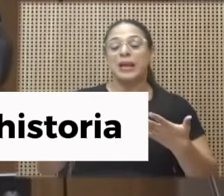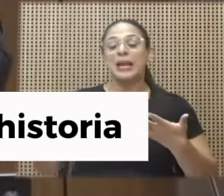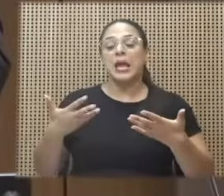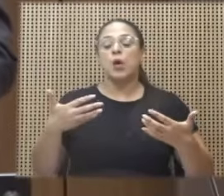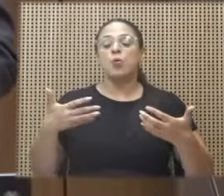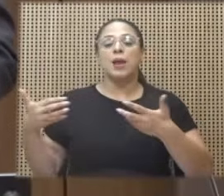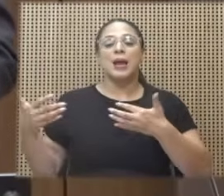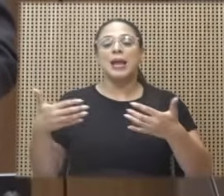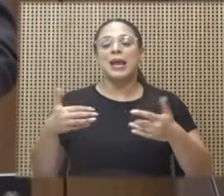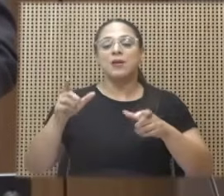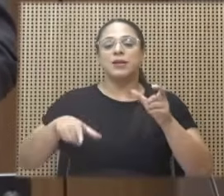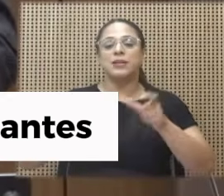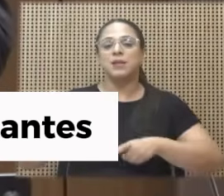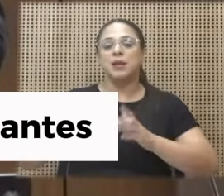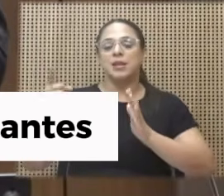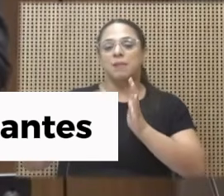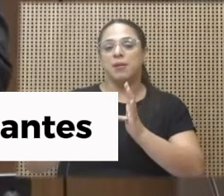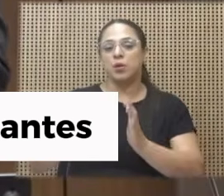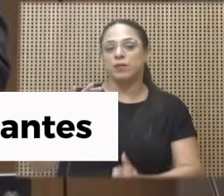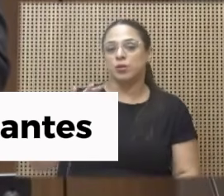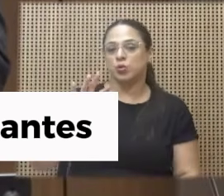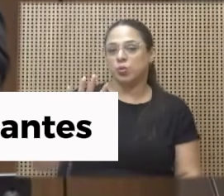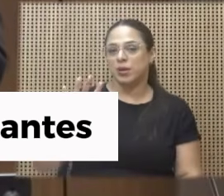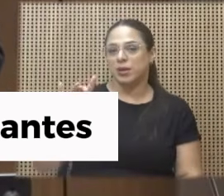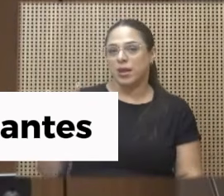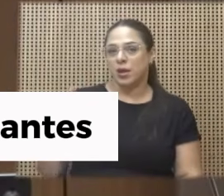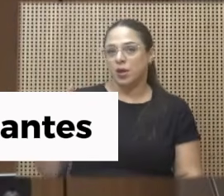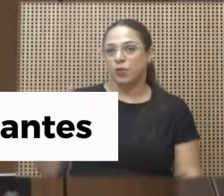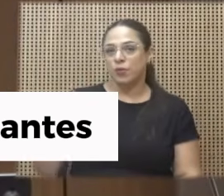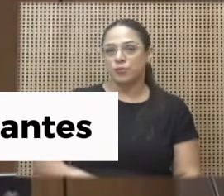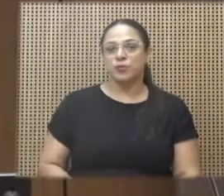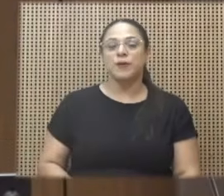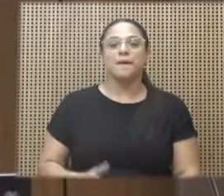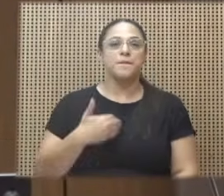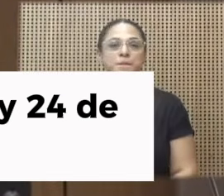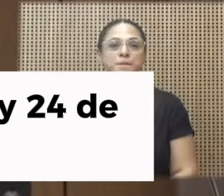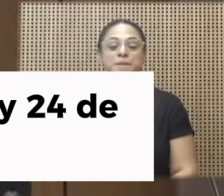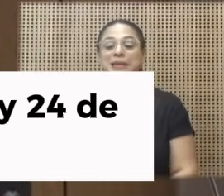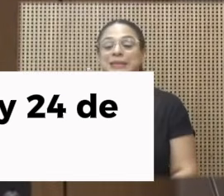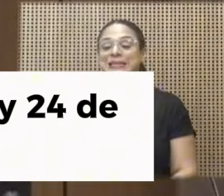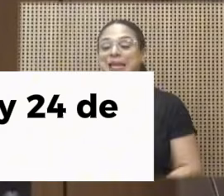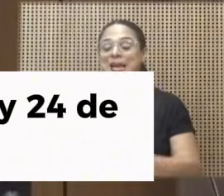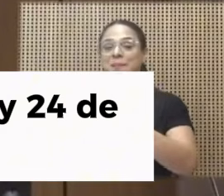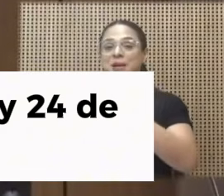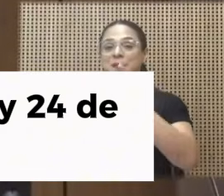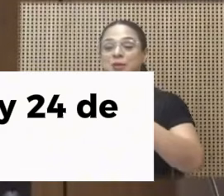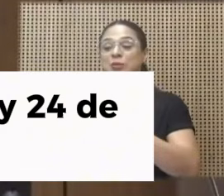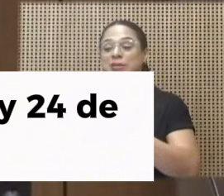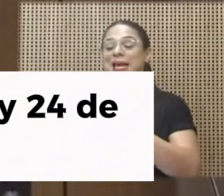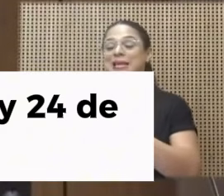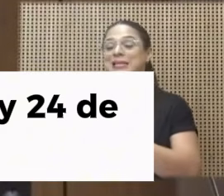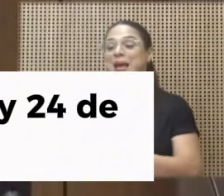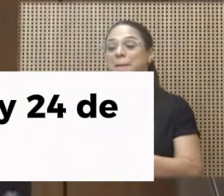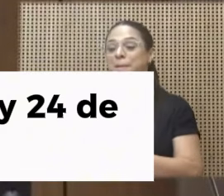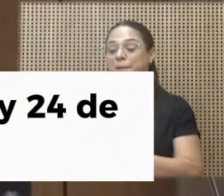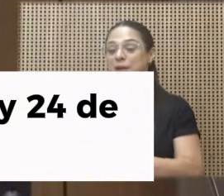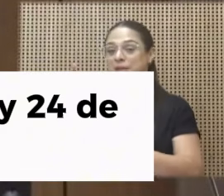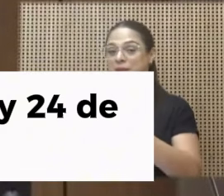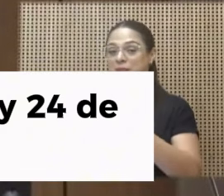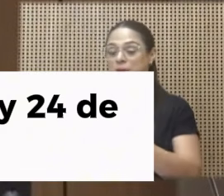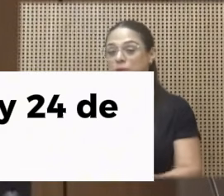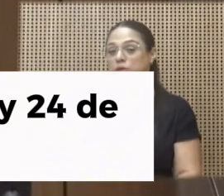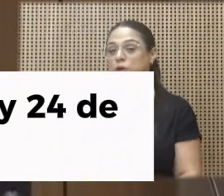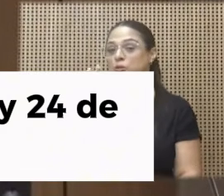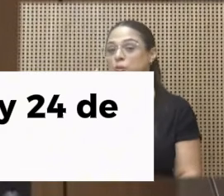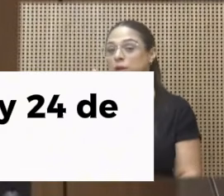linda historia. Calculémoslos por cada 100,000 habitantes. En ese mes de 1948, entre el